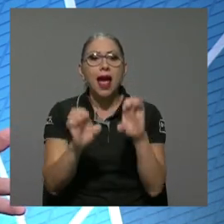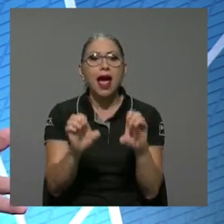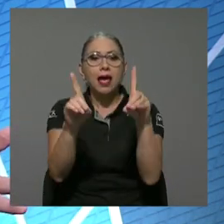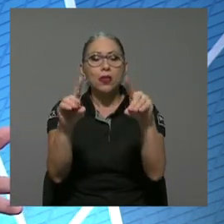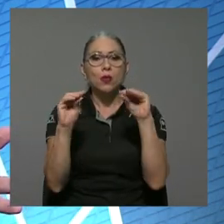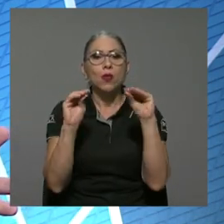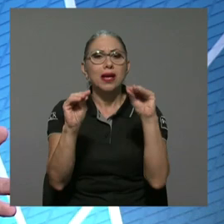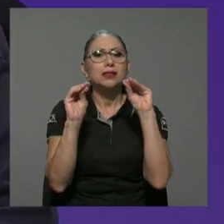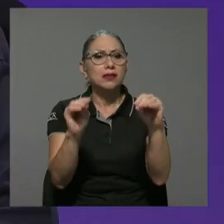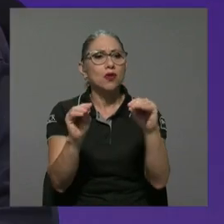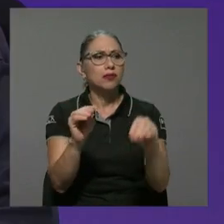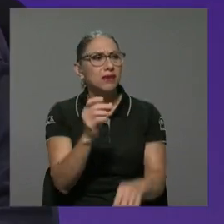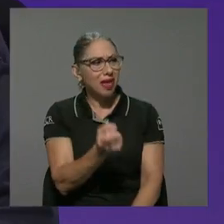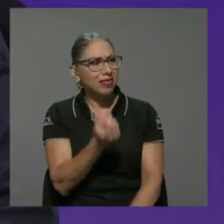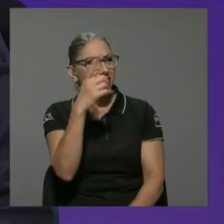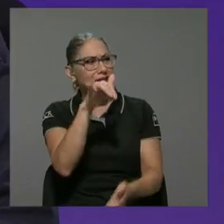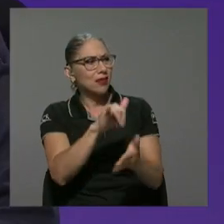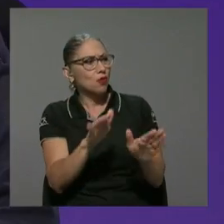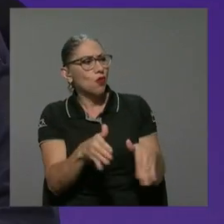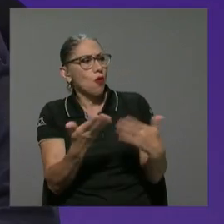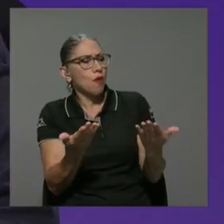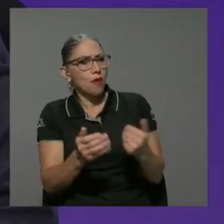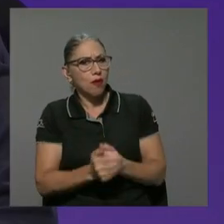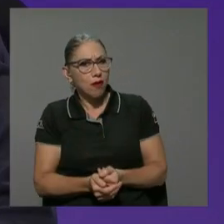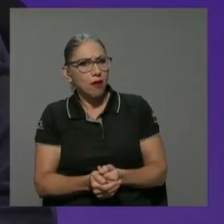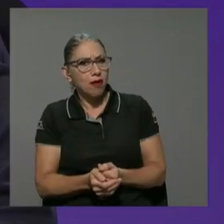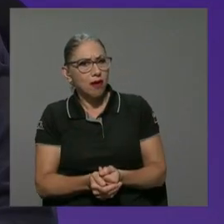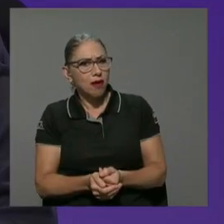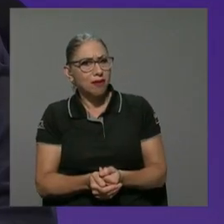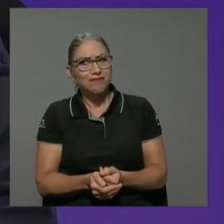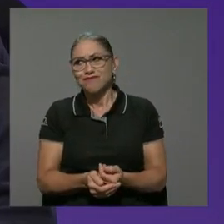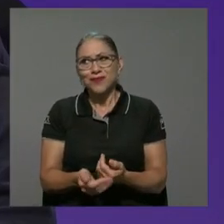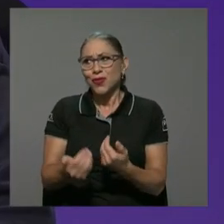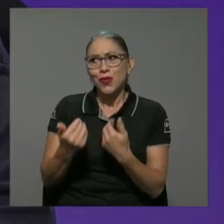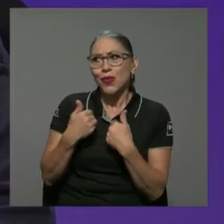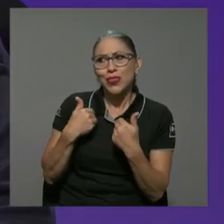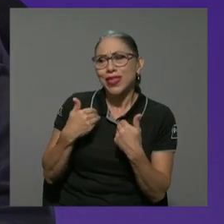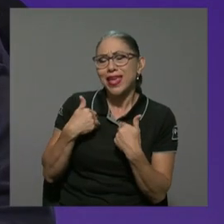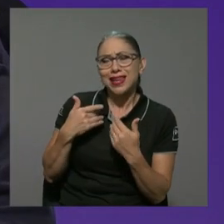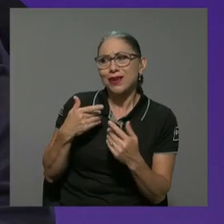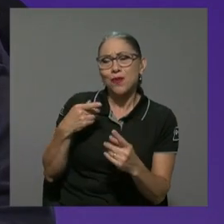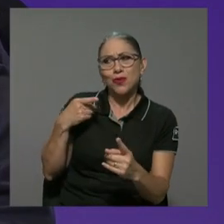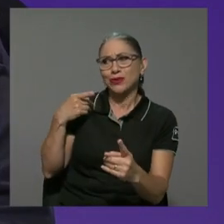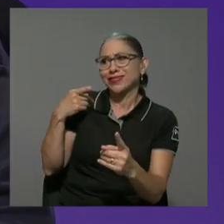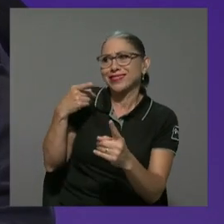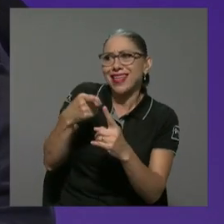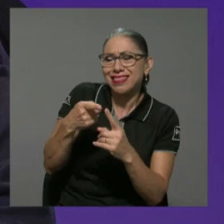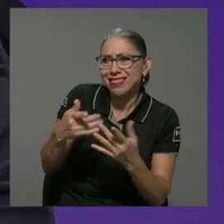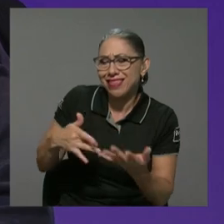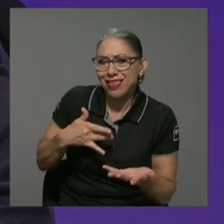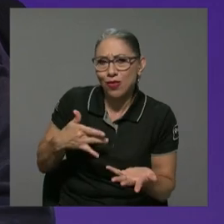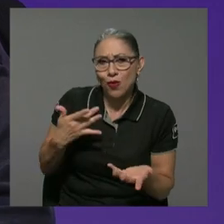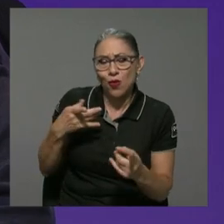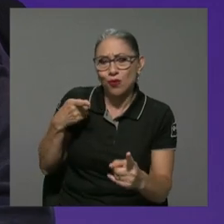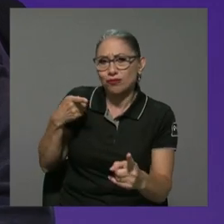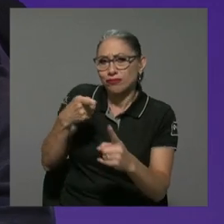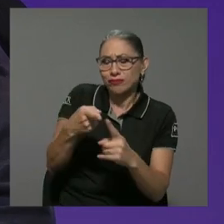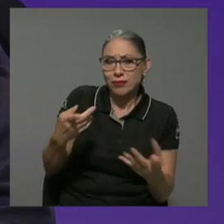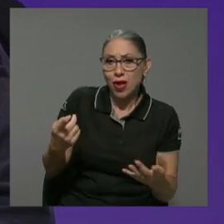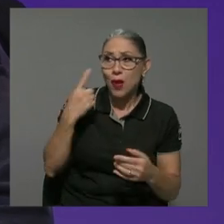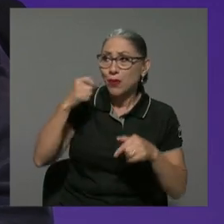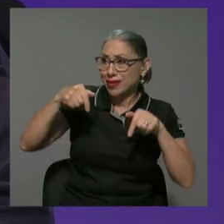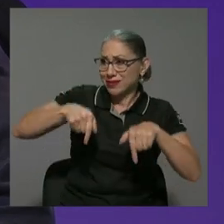Cisca? No tiene mucho sentido, ¿verdad? Porque es un país que